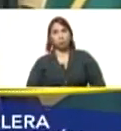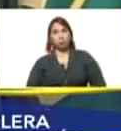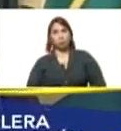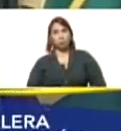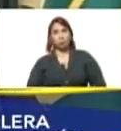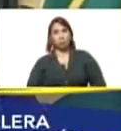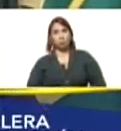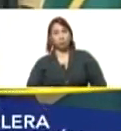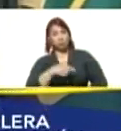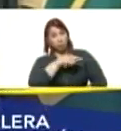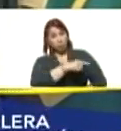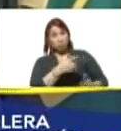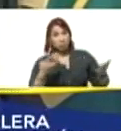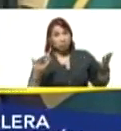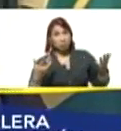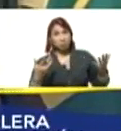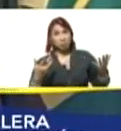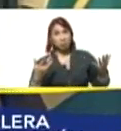eso